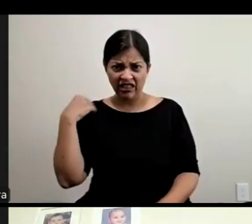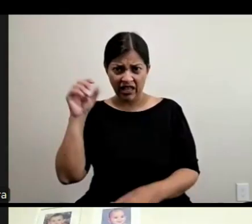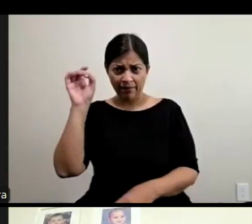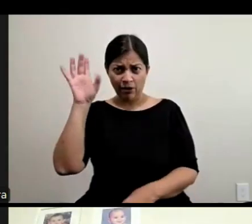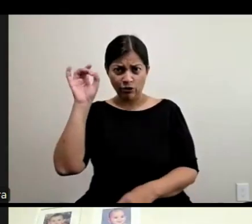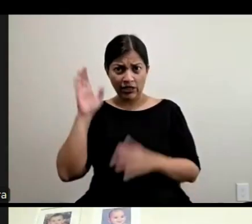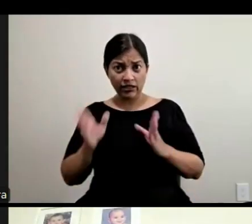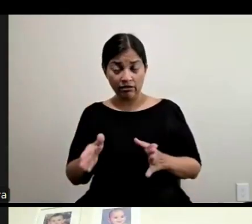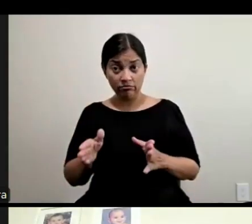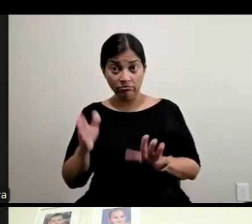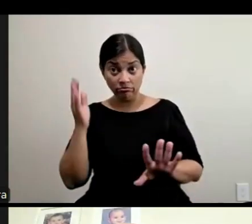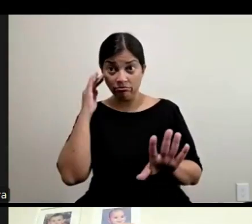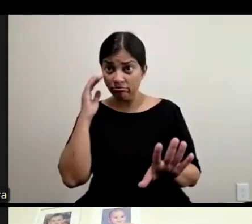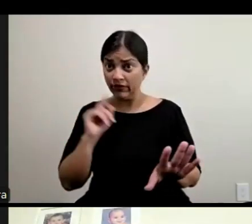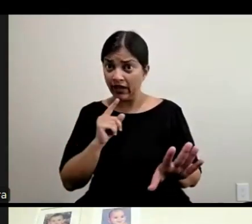del